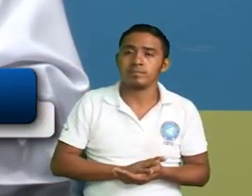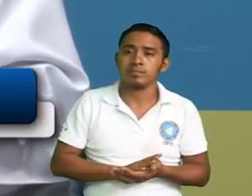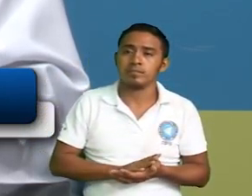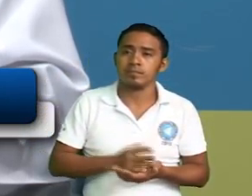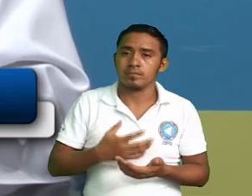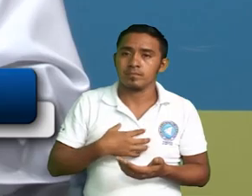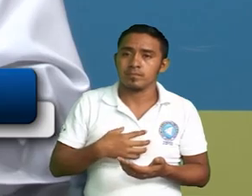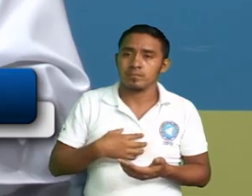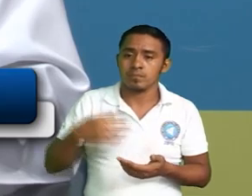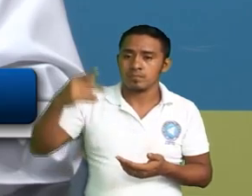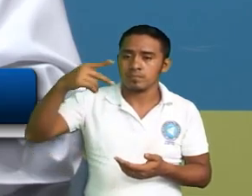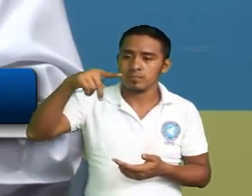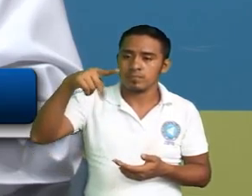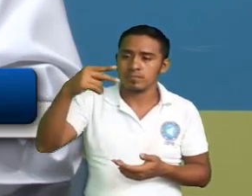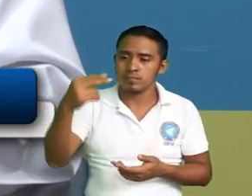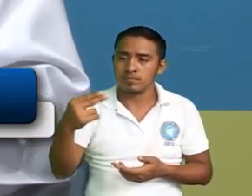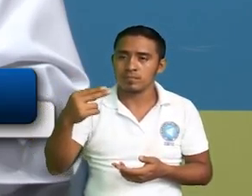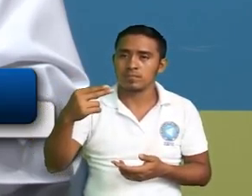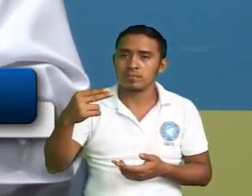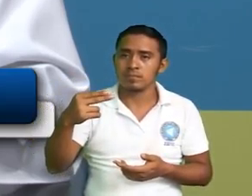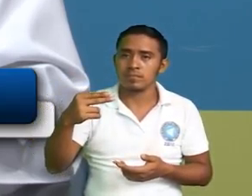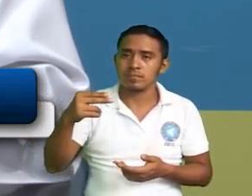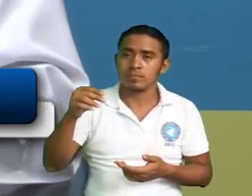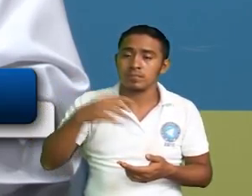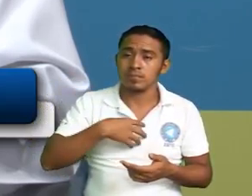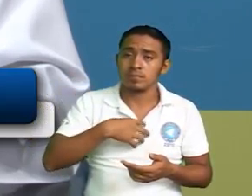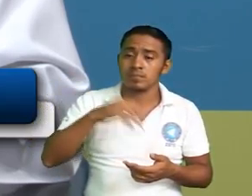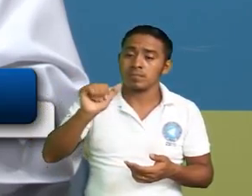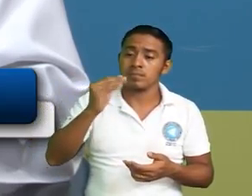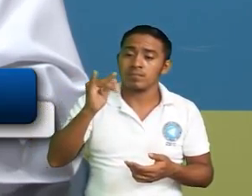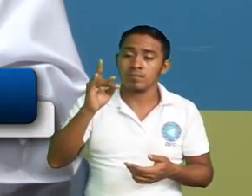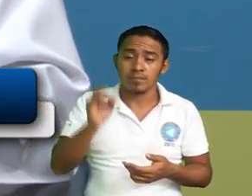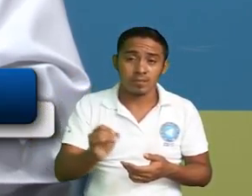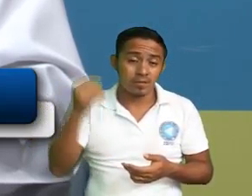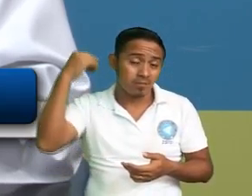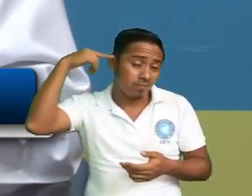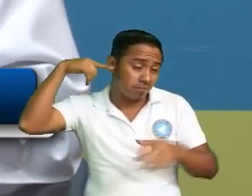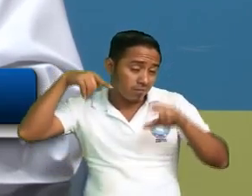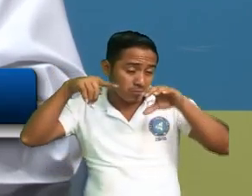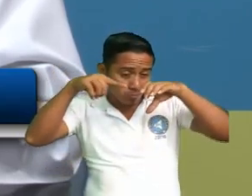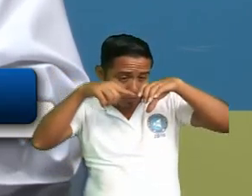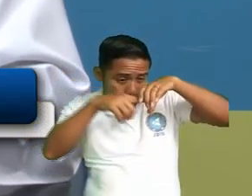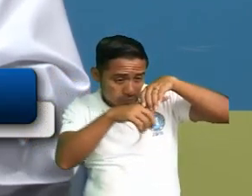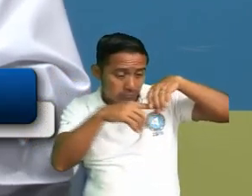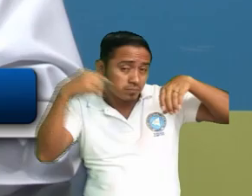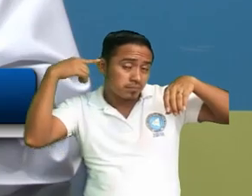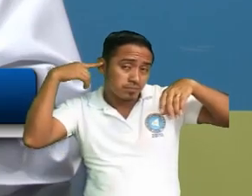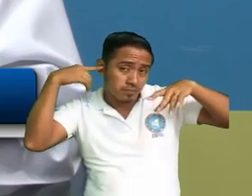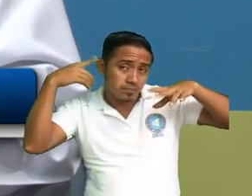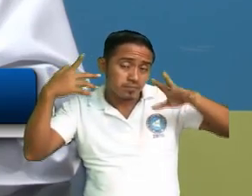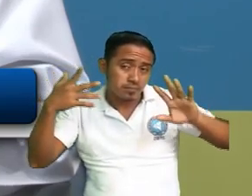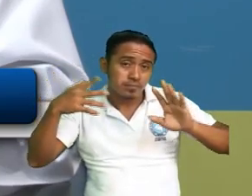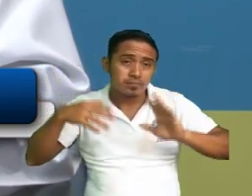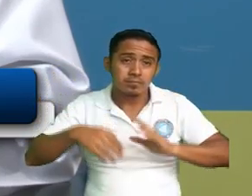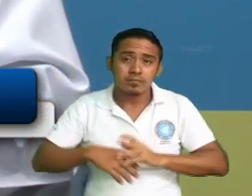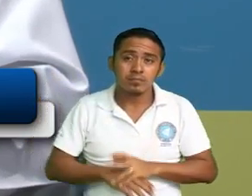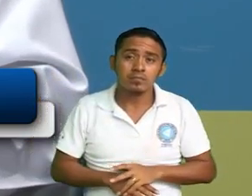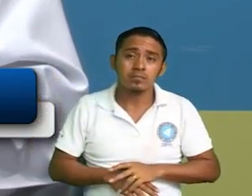mantener un pH ácido, ¿verdad?, del conducto auditivo, ¿verdad?, y